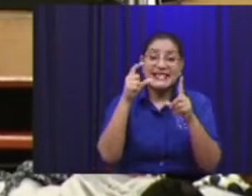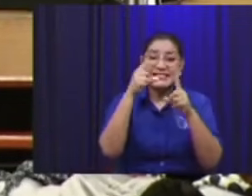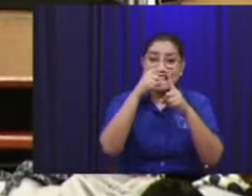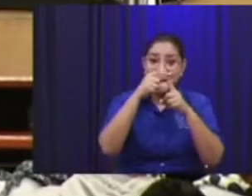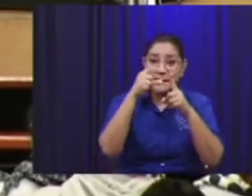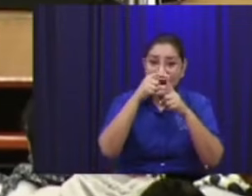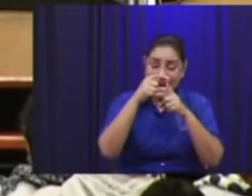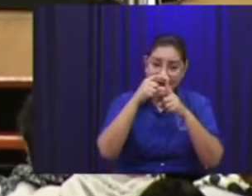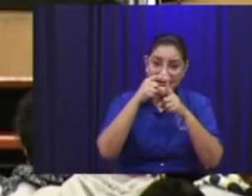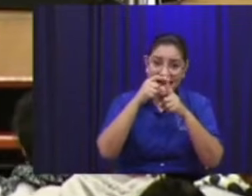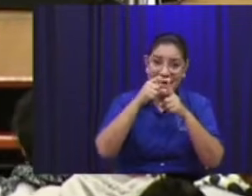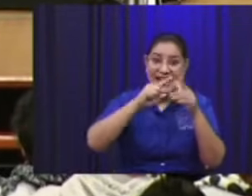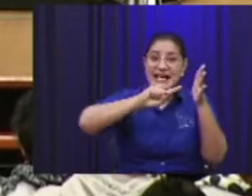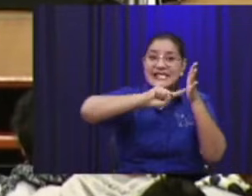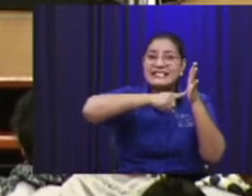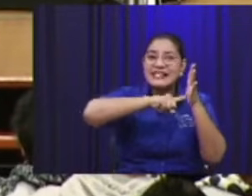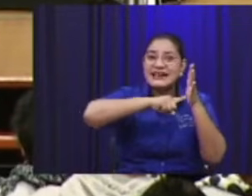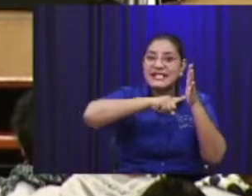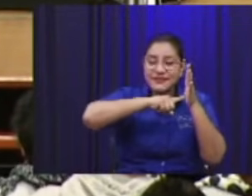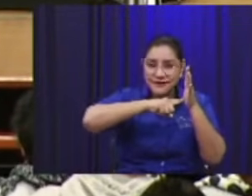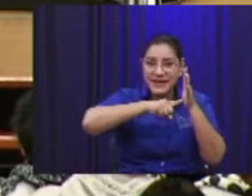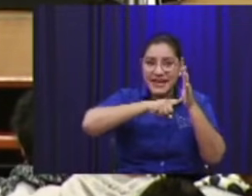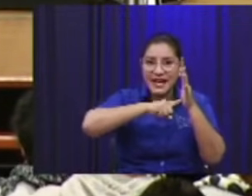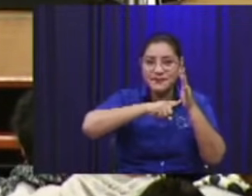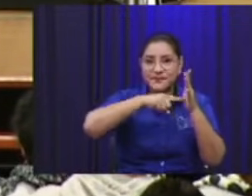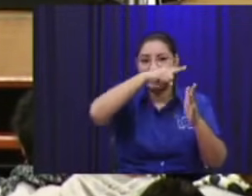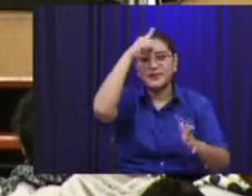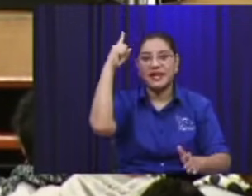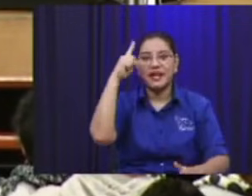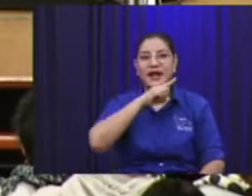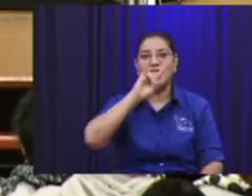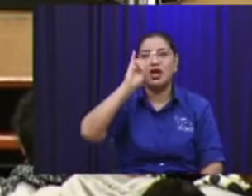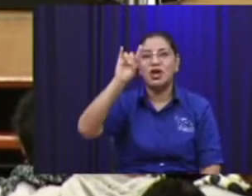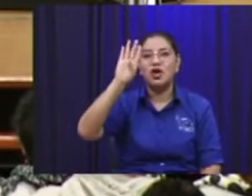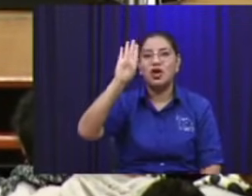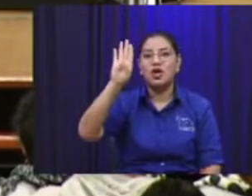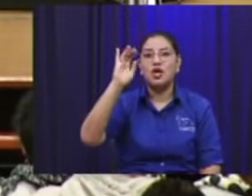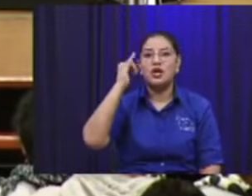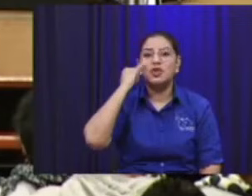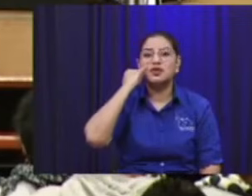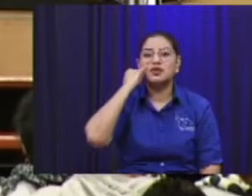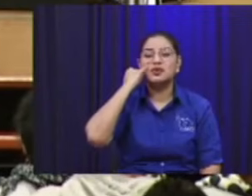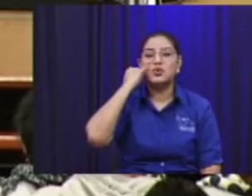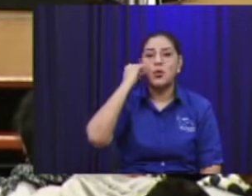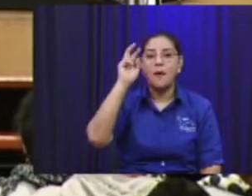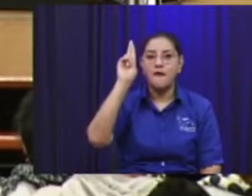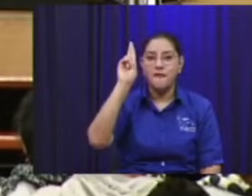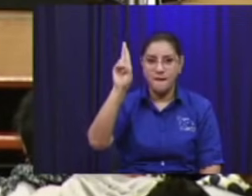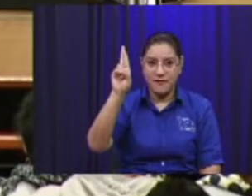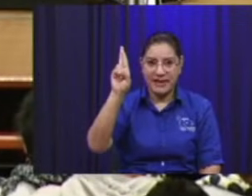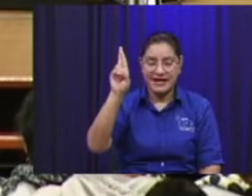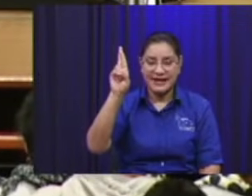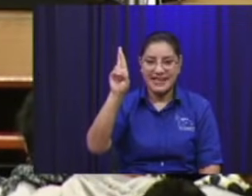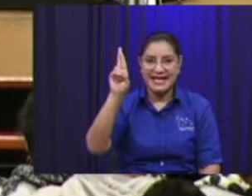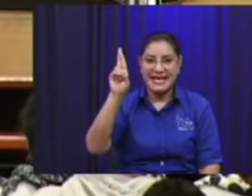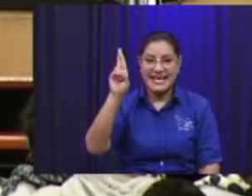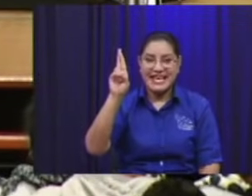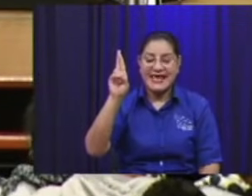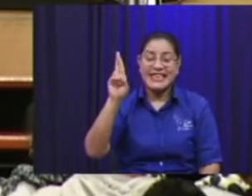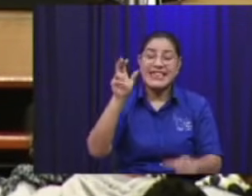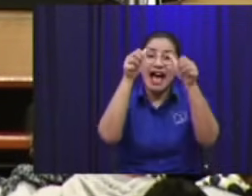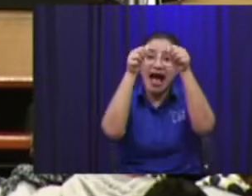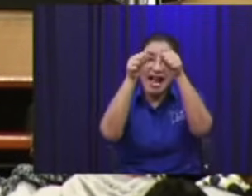subir ahora yo quisiera que analizáramos otros versículos que nos van a llenar de